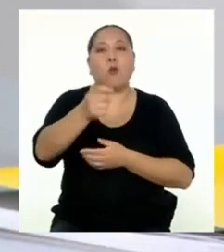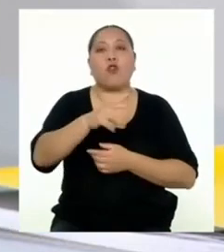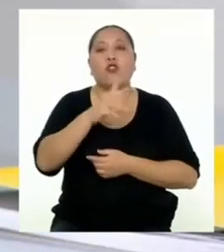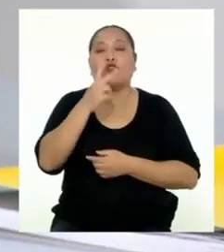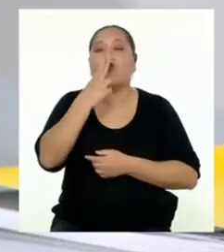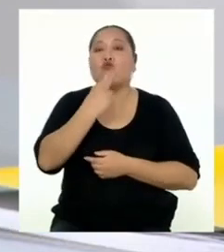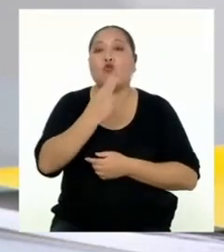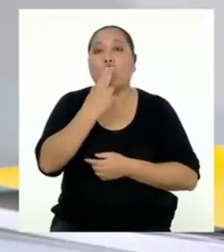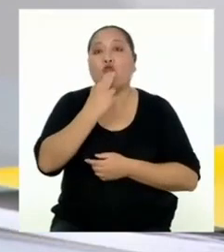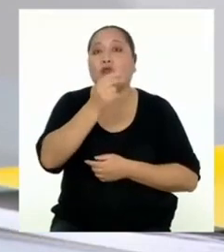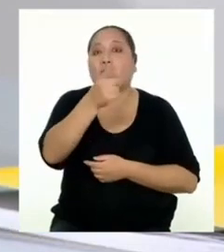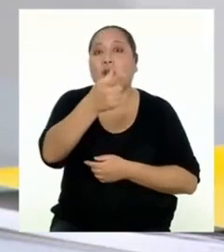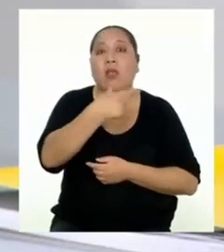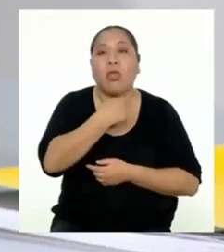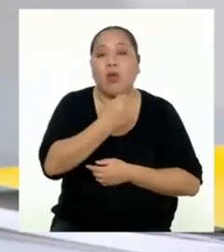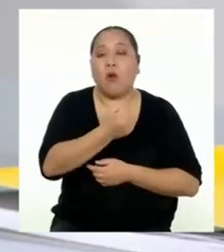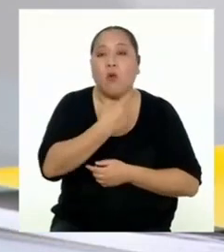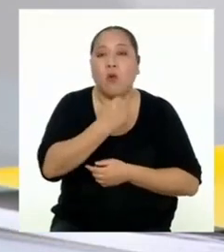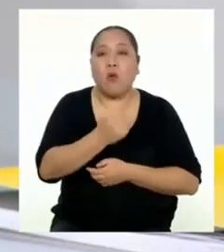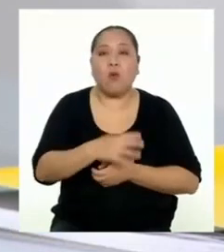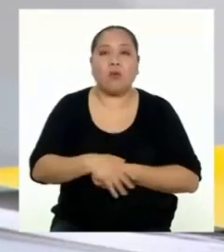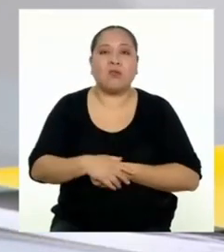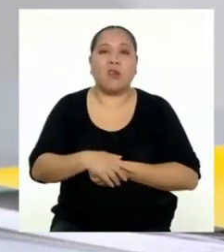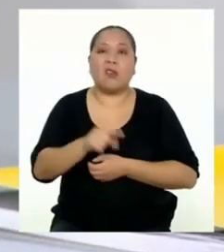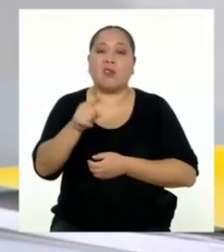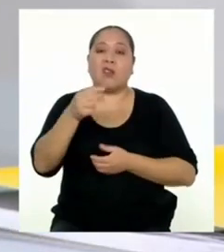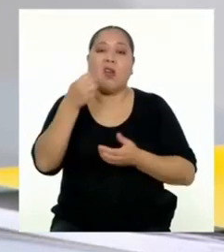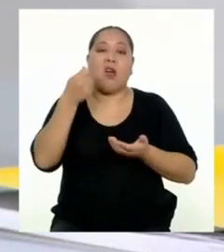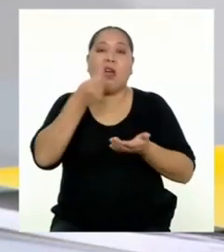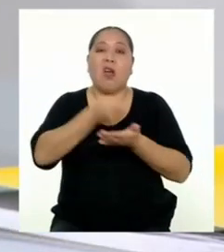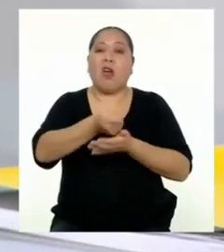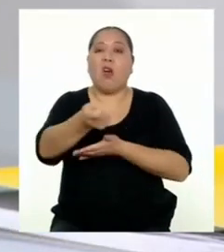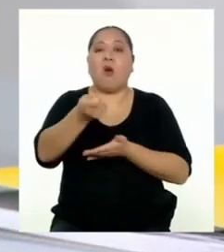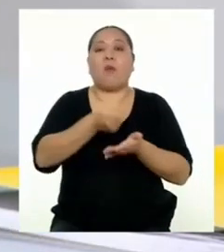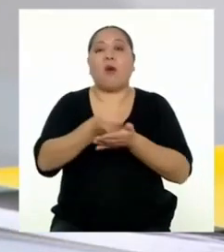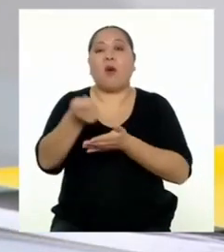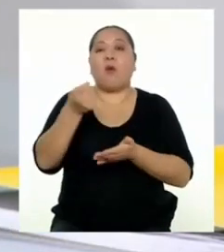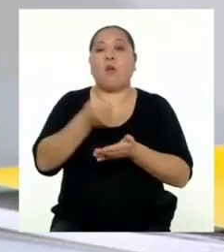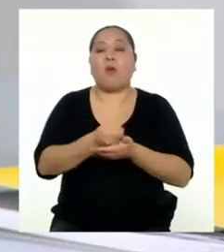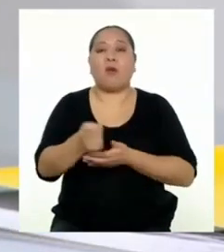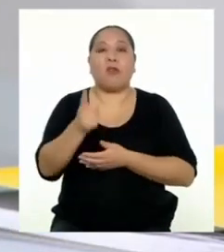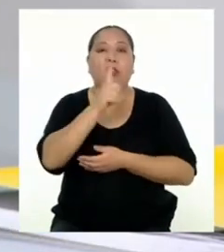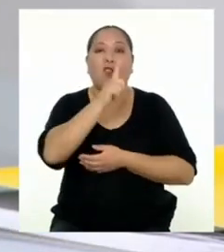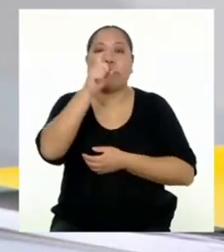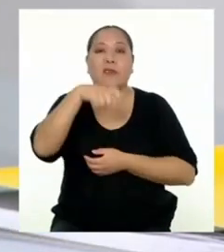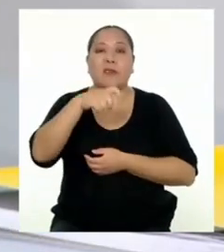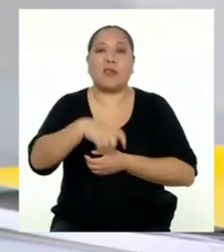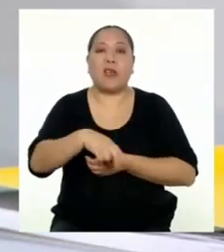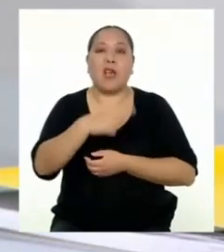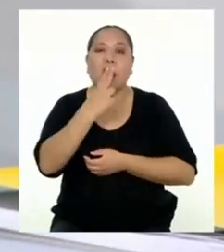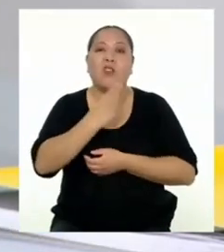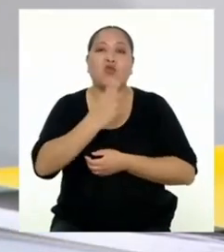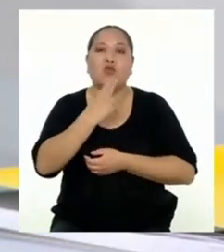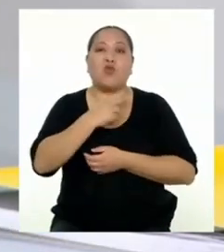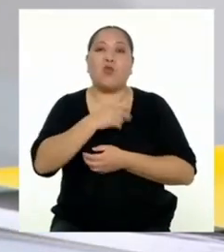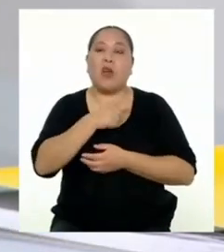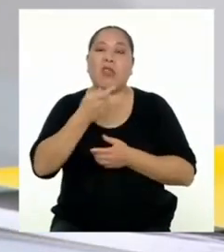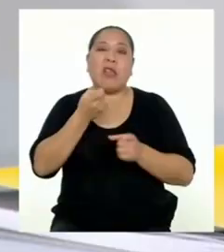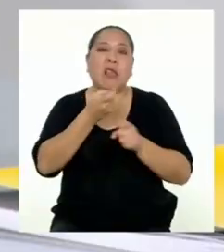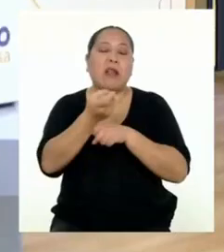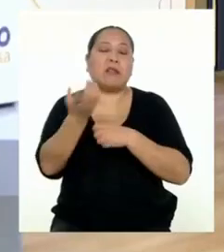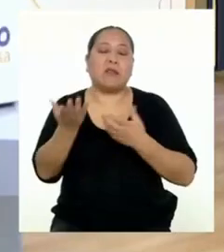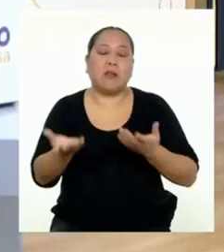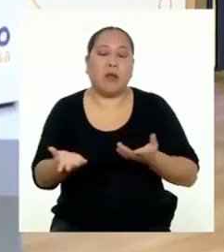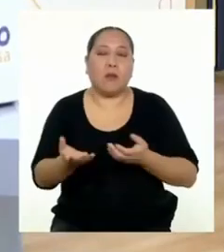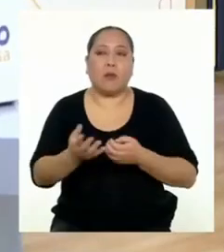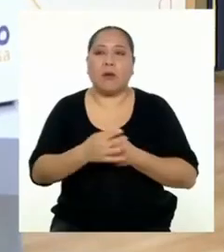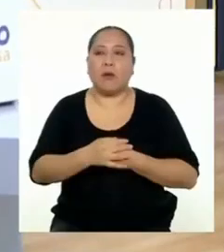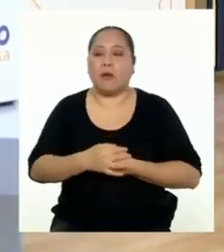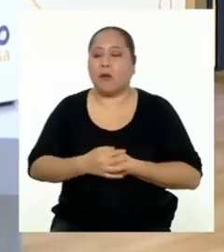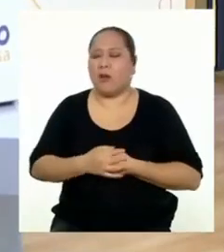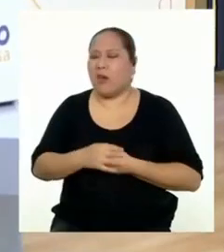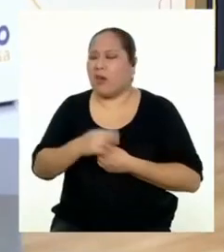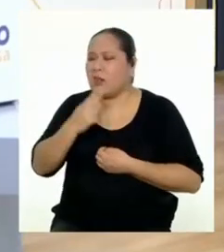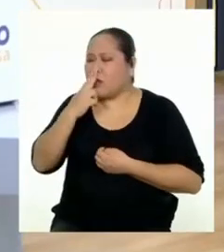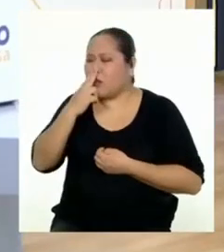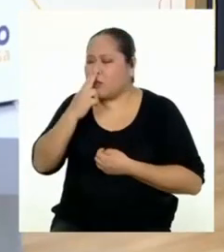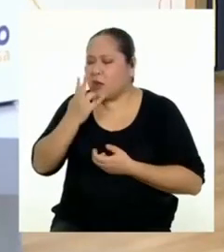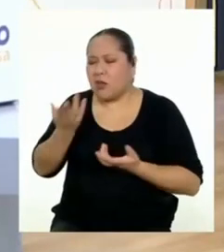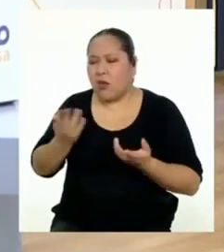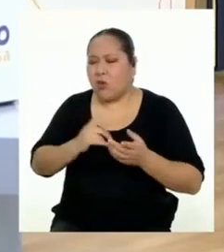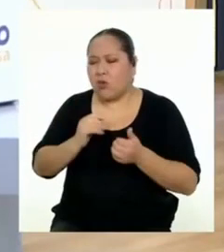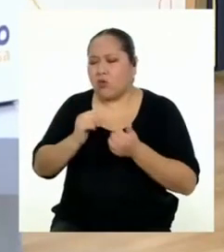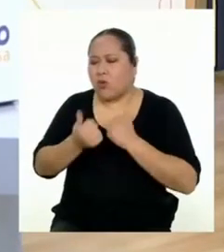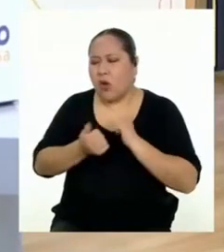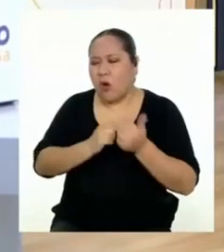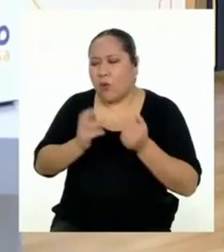dulces que tanto te gustan. Encima que son un gasto innecesario, todo ese azúcar te hace daño. Tocino, no es